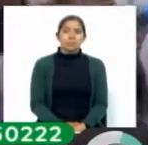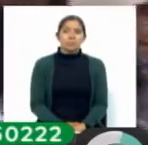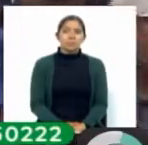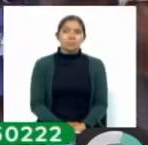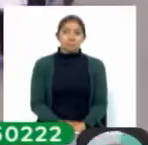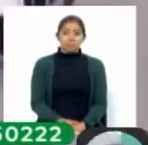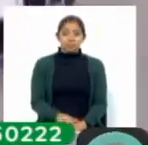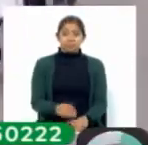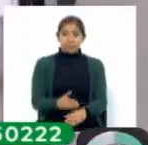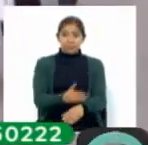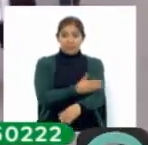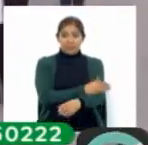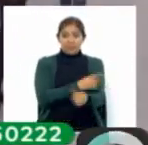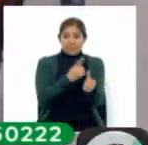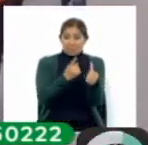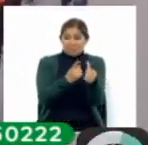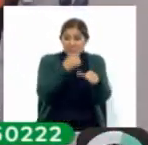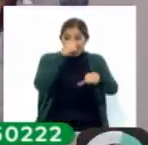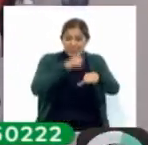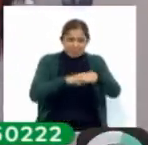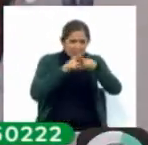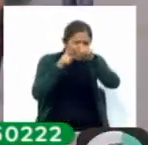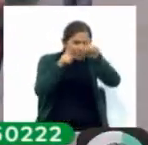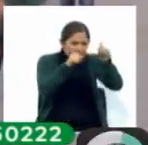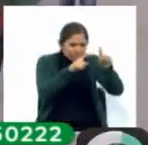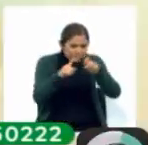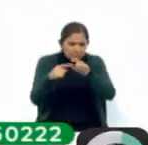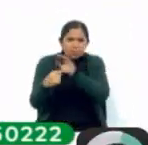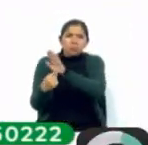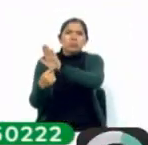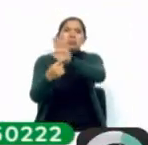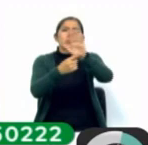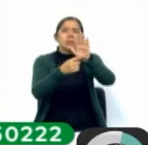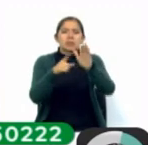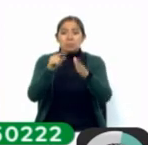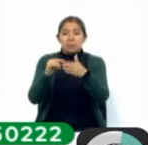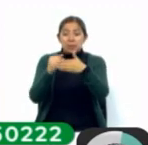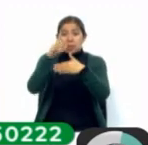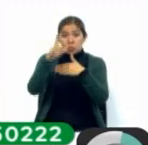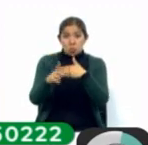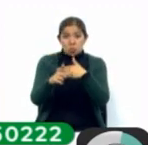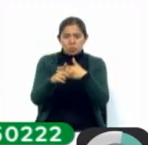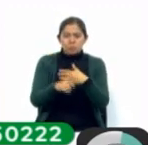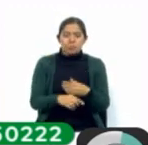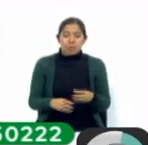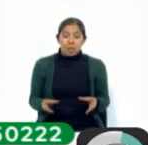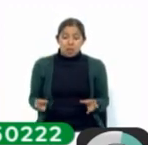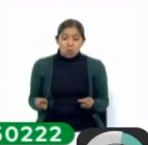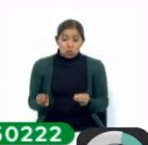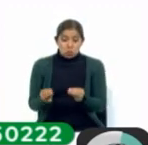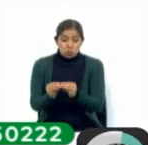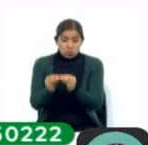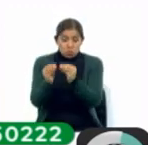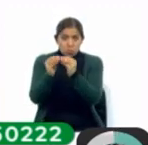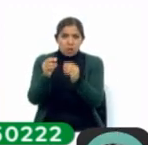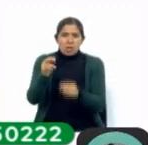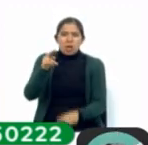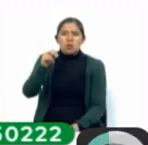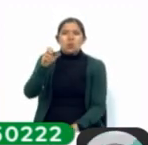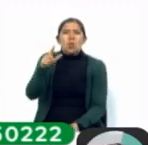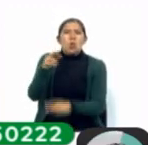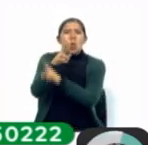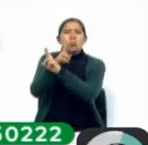Desde la primera encuesta publicada el 20 de julio en El País, el porcentaje que suma los votos nulos, blancos y